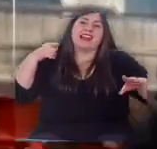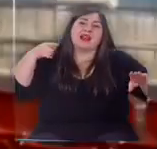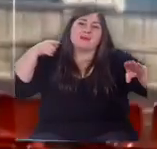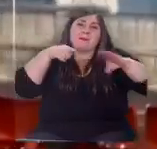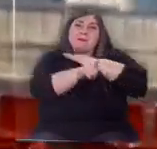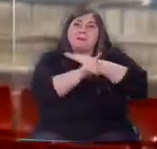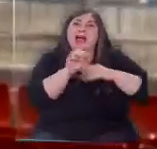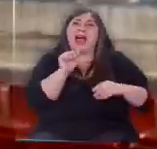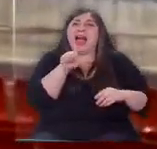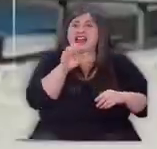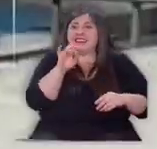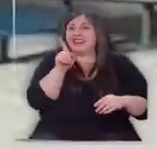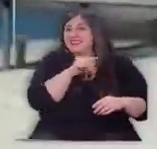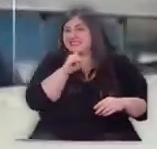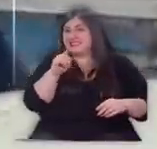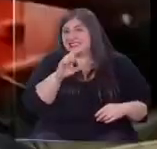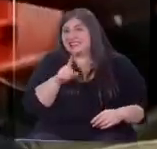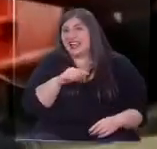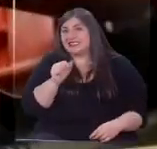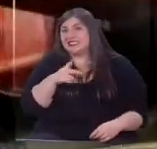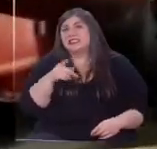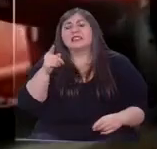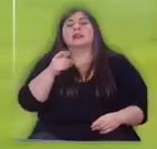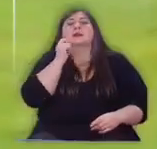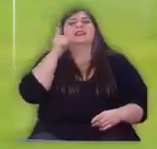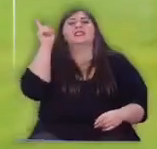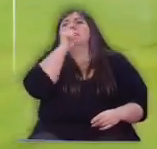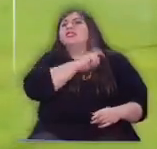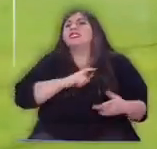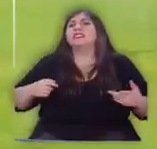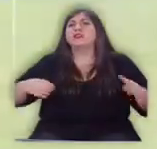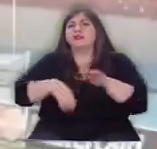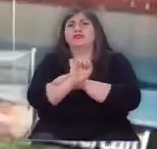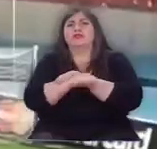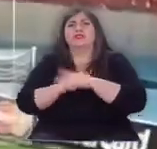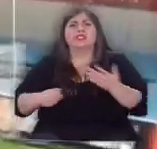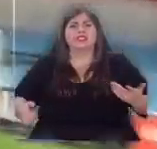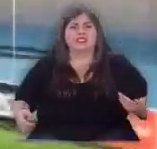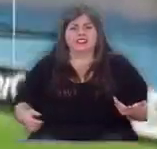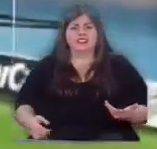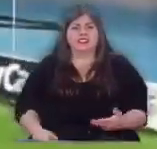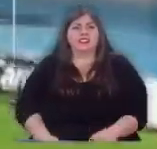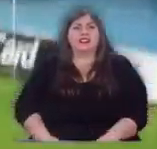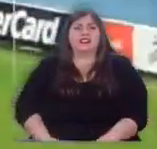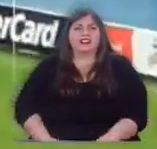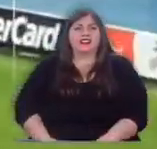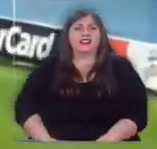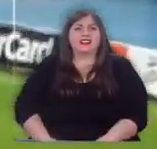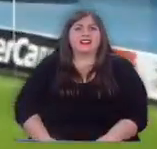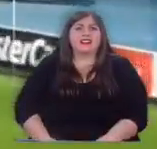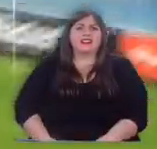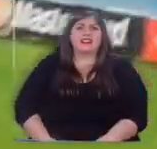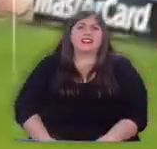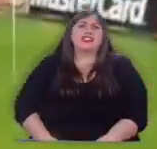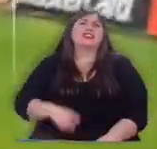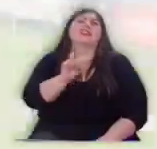Sánchez. Pero, ¿qué tan complejo puede ser recrear un partido de fútbol? Ahora.